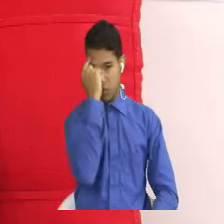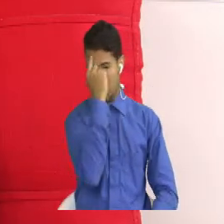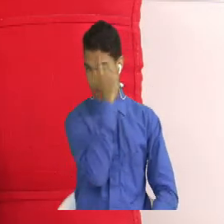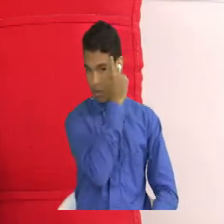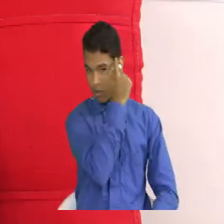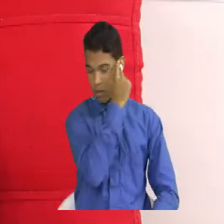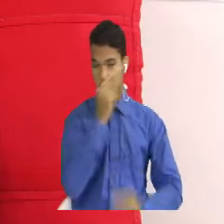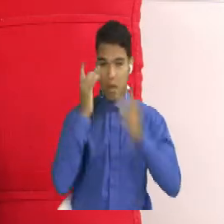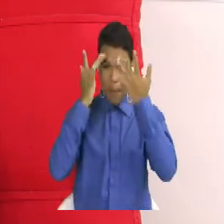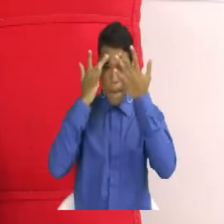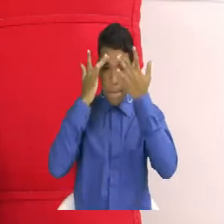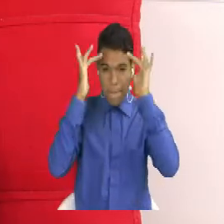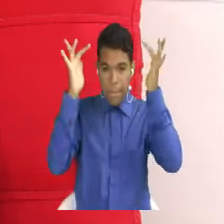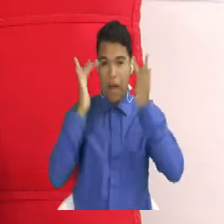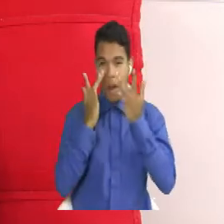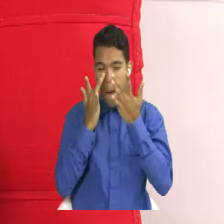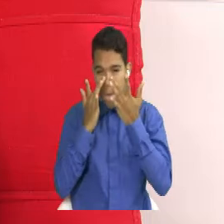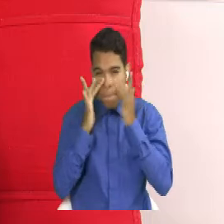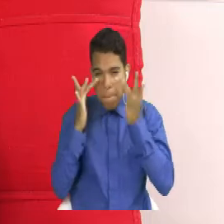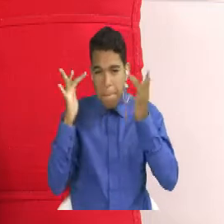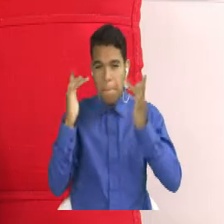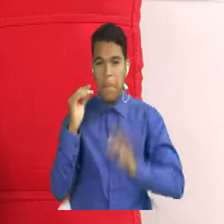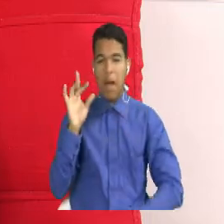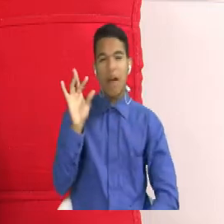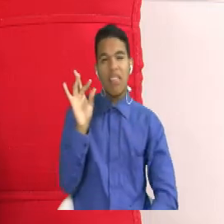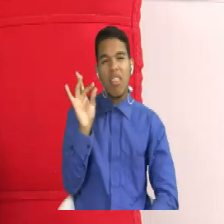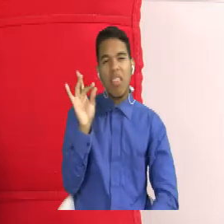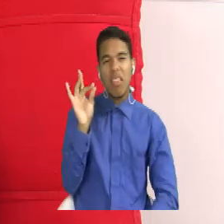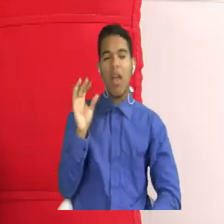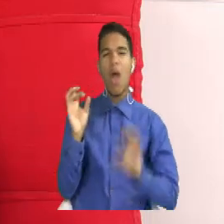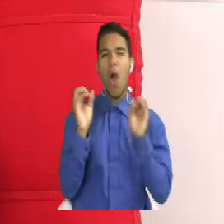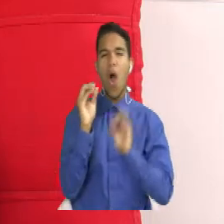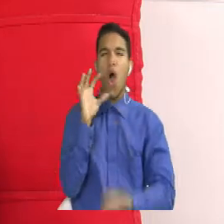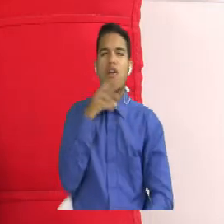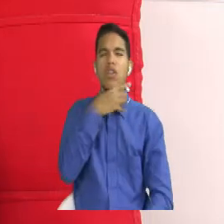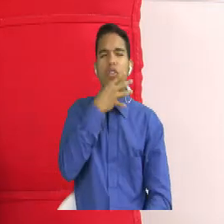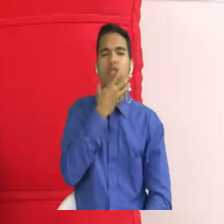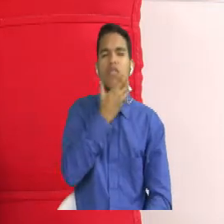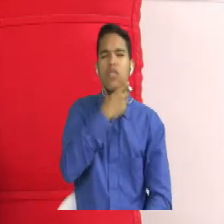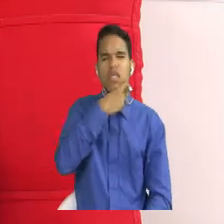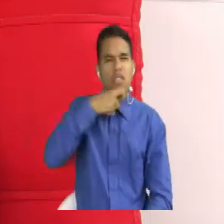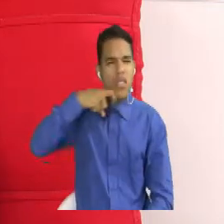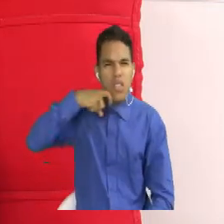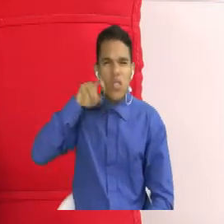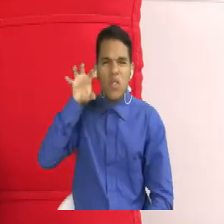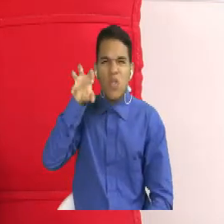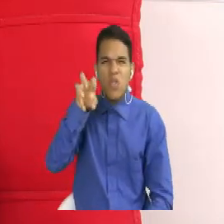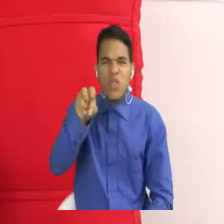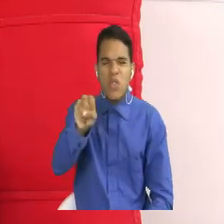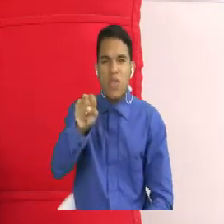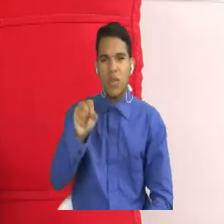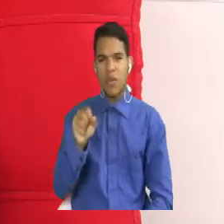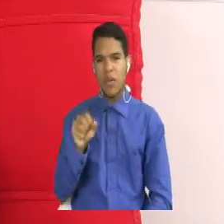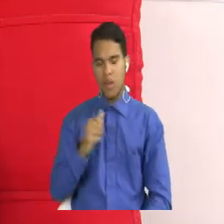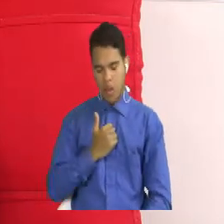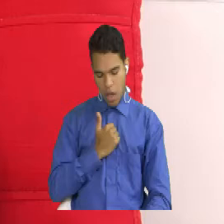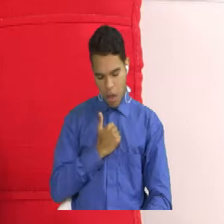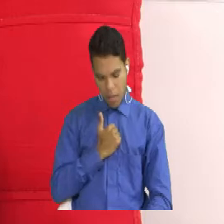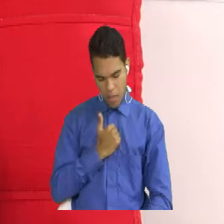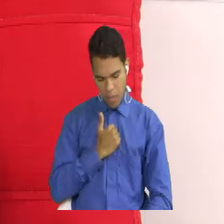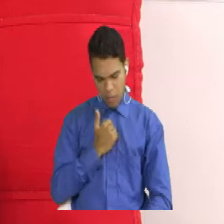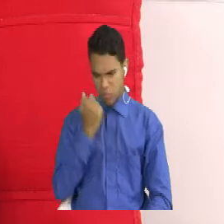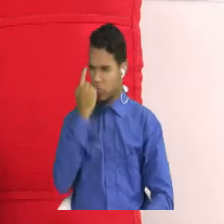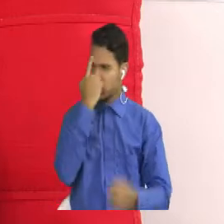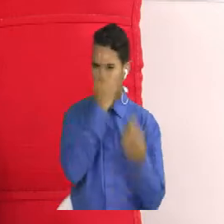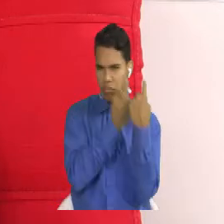donde se muestra más mate, opaco o deshidratado, muy seco. Entonces, empezamos a hacernos un autoexamen y miramos,